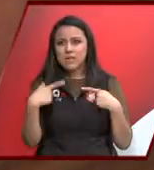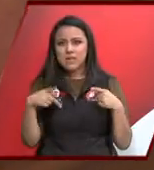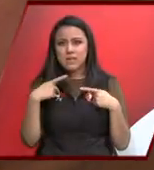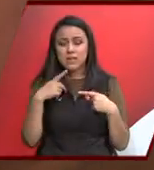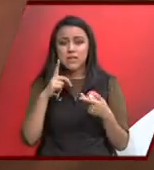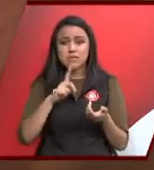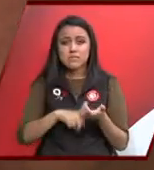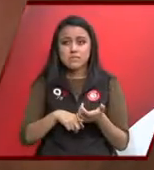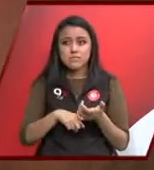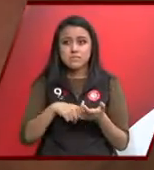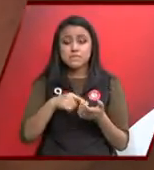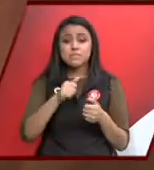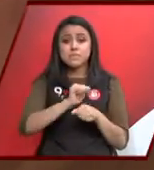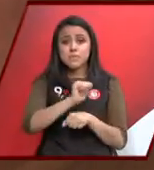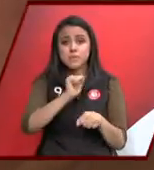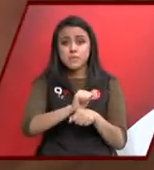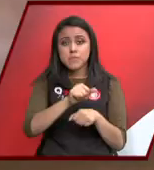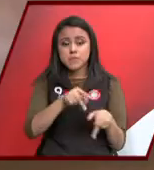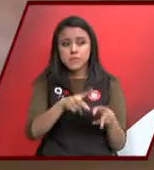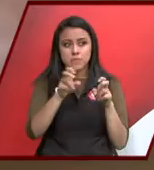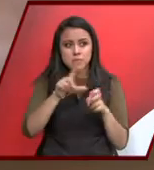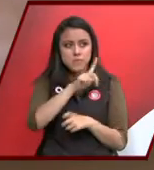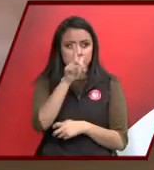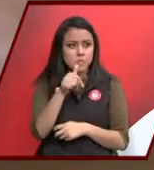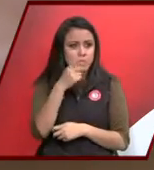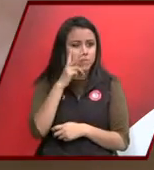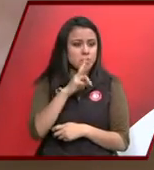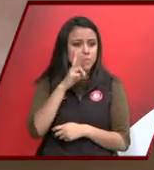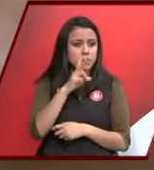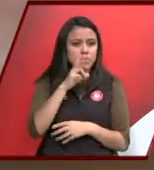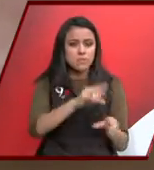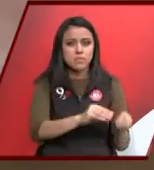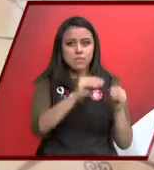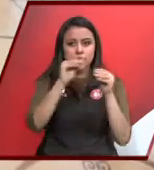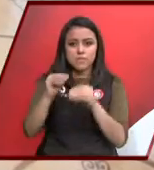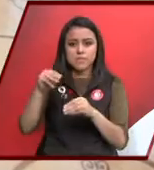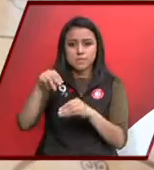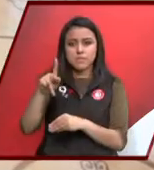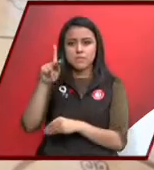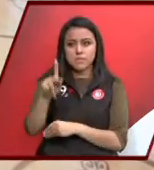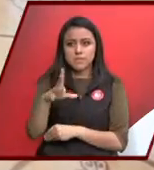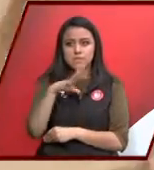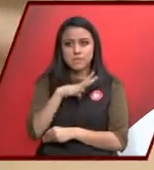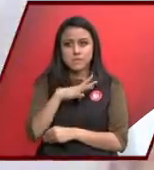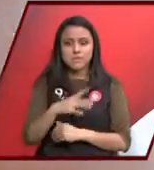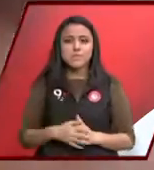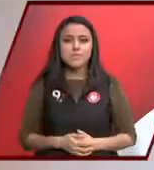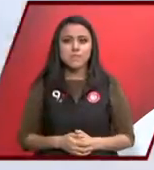portaba las llaves de un coche robado. Inmediatamente los llevan al Ministerio Público.